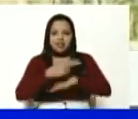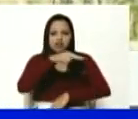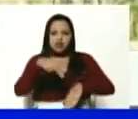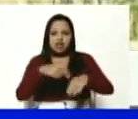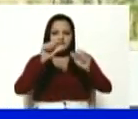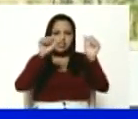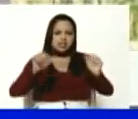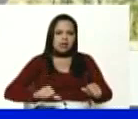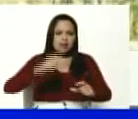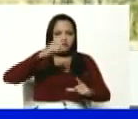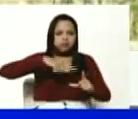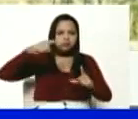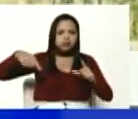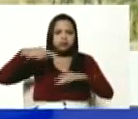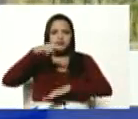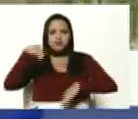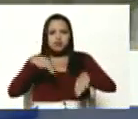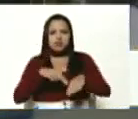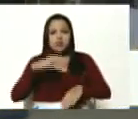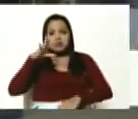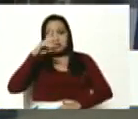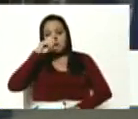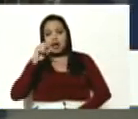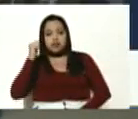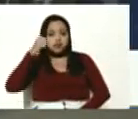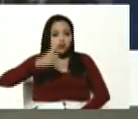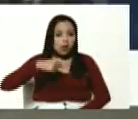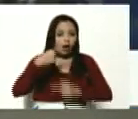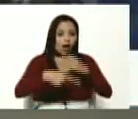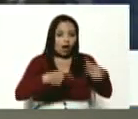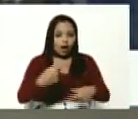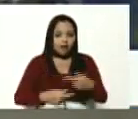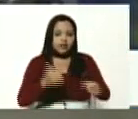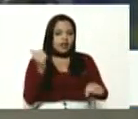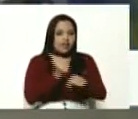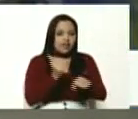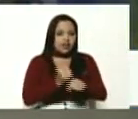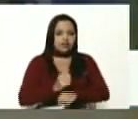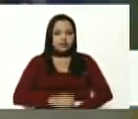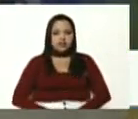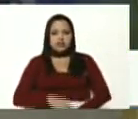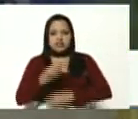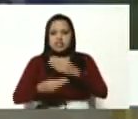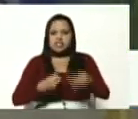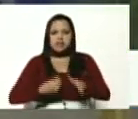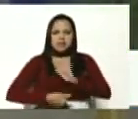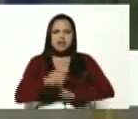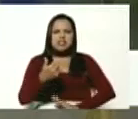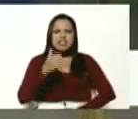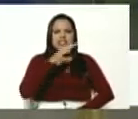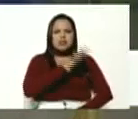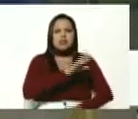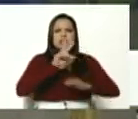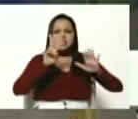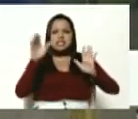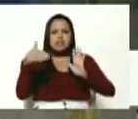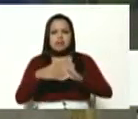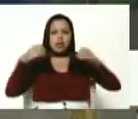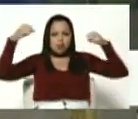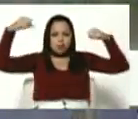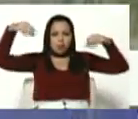nacional a 5 años hemos instalado más de 57.000 luminarias